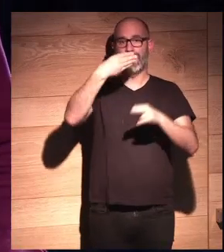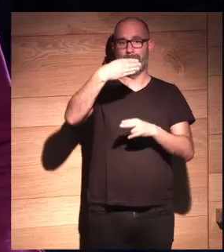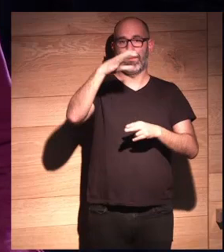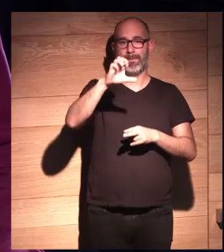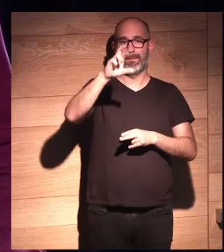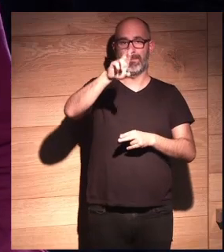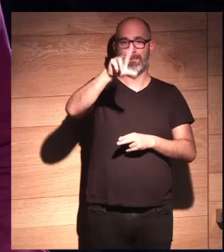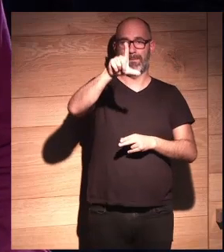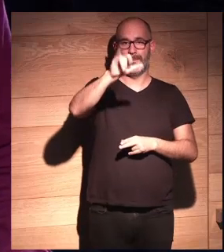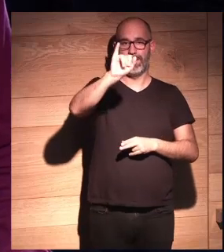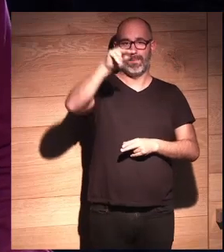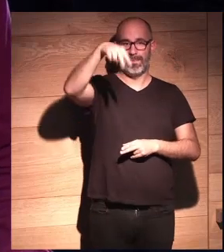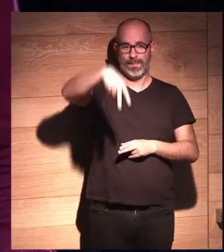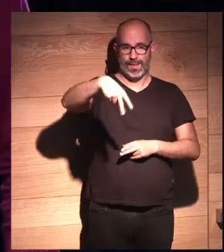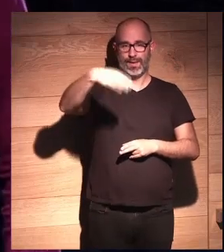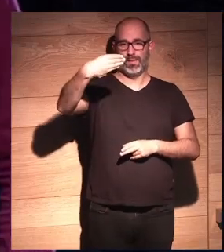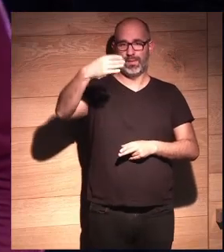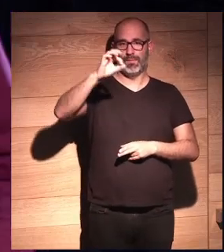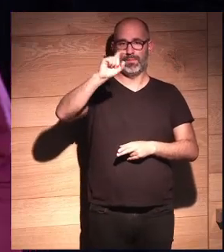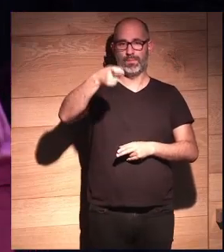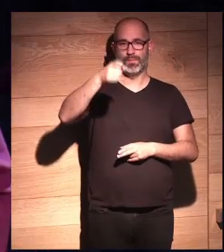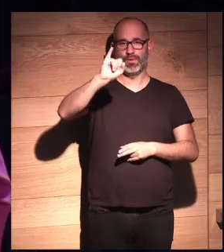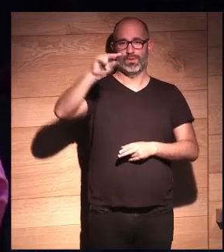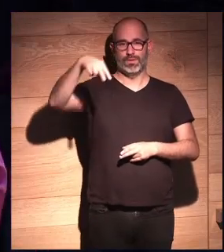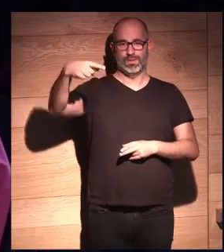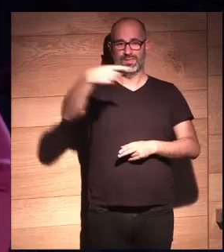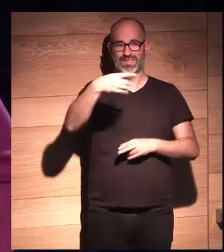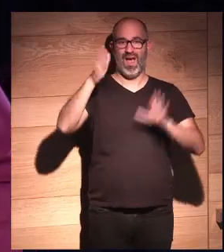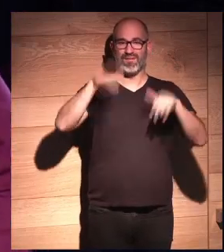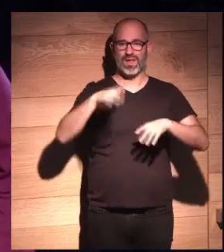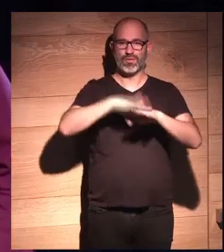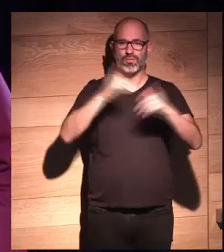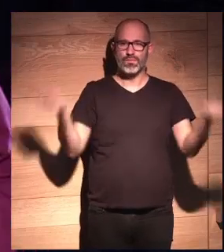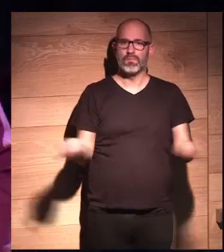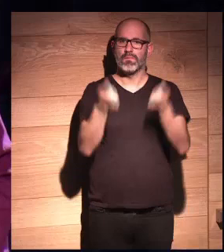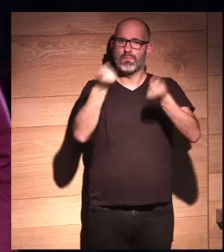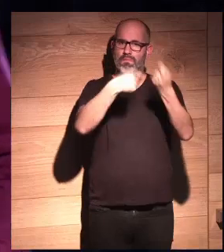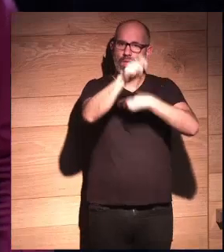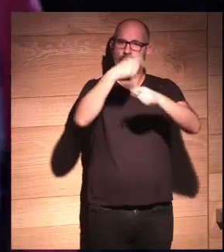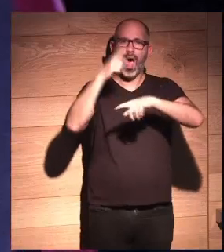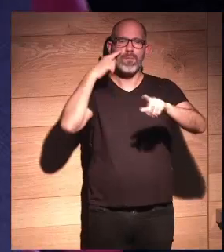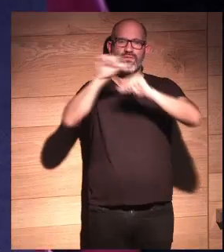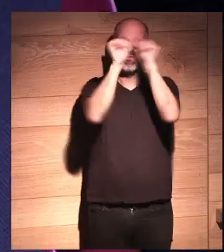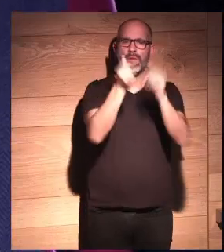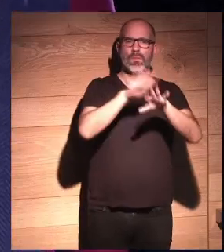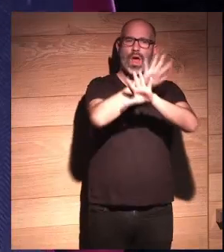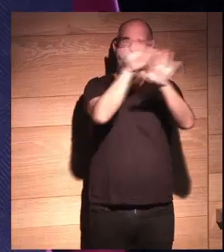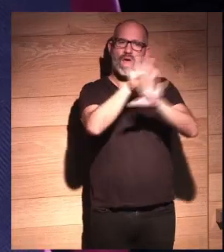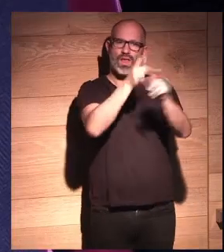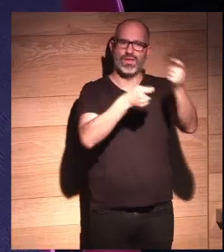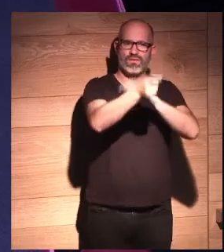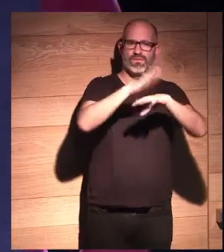no pensé cómo iba a llegar, ¿no? Fui vendiendo ese cortometraje, nos conocimos en un desayuno, estuvimos en la formación de productores del